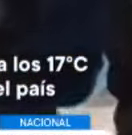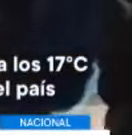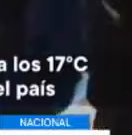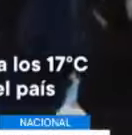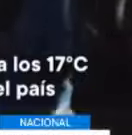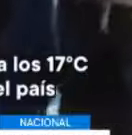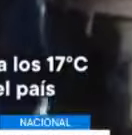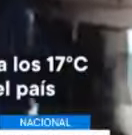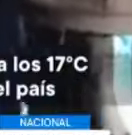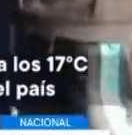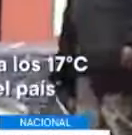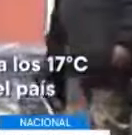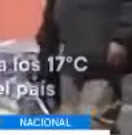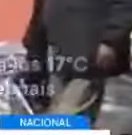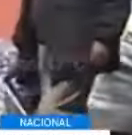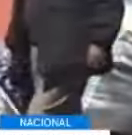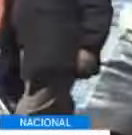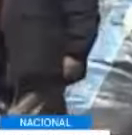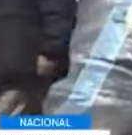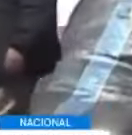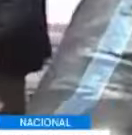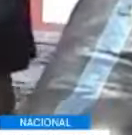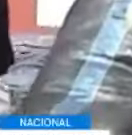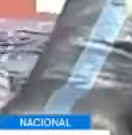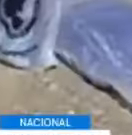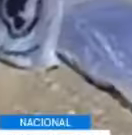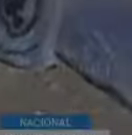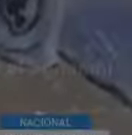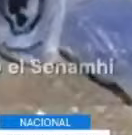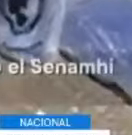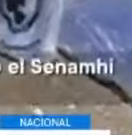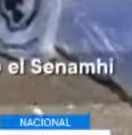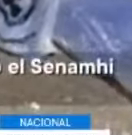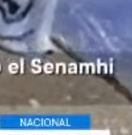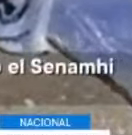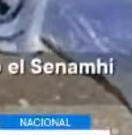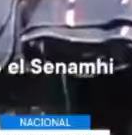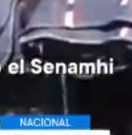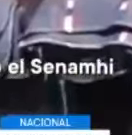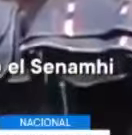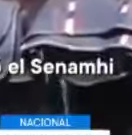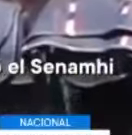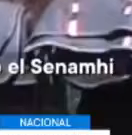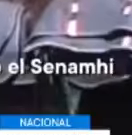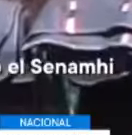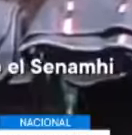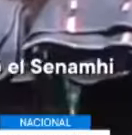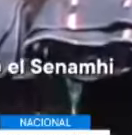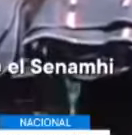Ispawa, Puno Sulka Suyo Chekanwa, Sasilwa, Senami Taipitja, Yatia Sinip Karaki.